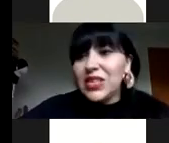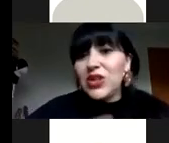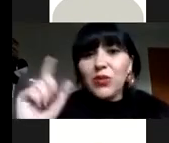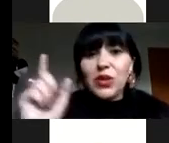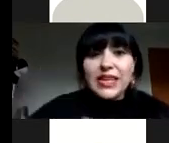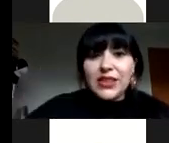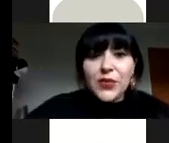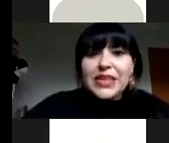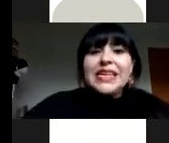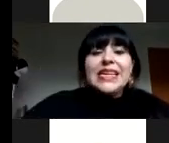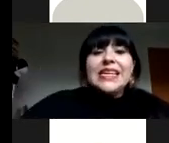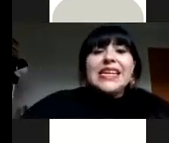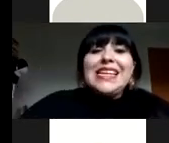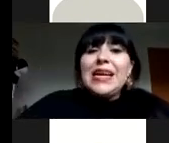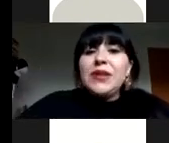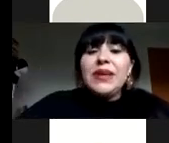Si quieres, yo la puedo ir leyendo.